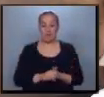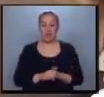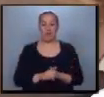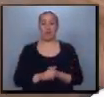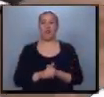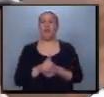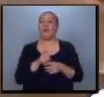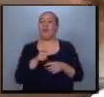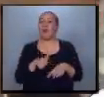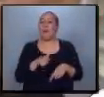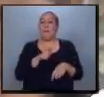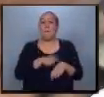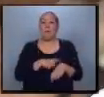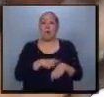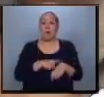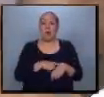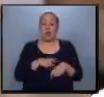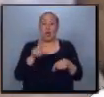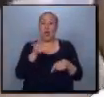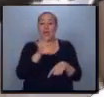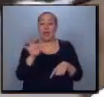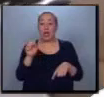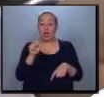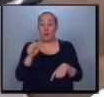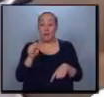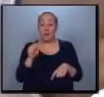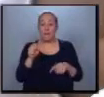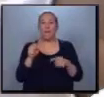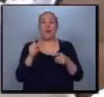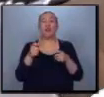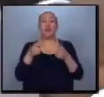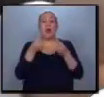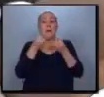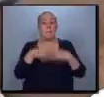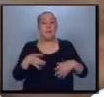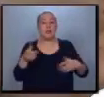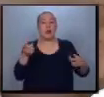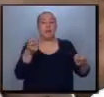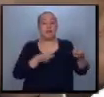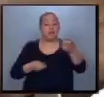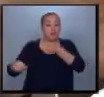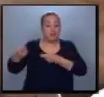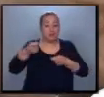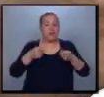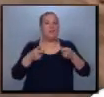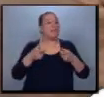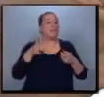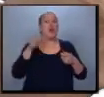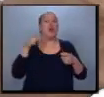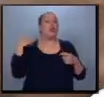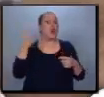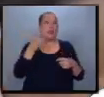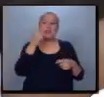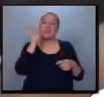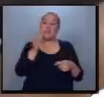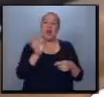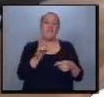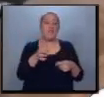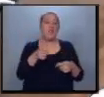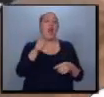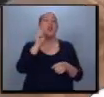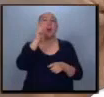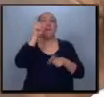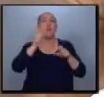el minuto uno, desde que este billete de 500 salió a la calle, entendíamos que en algún momento esta confusión iba a ocurrir. Sí. Y bueno,